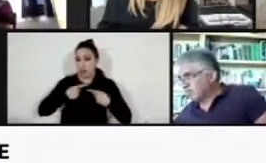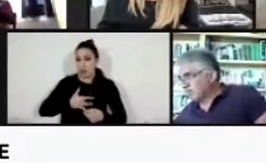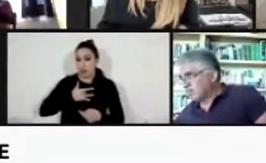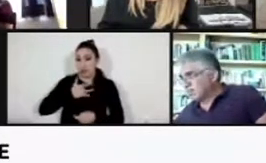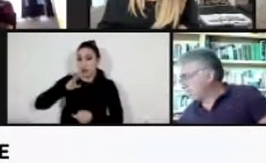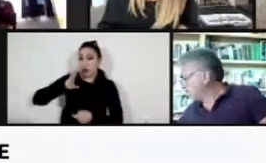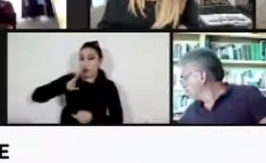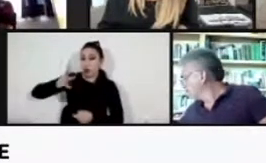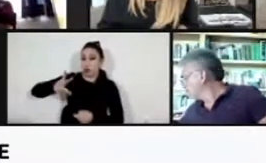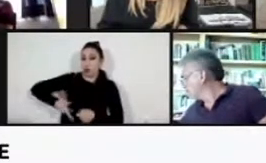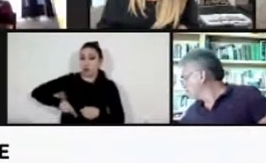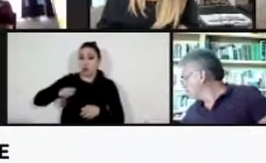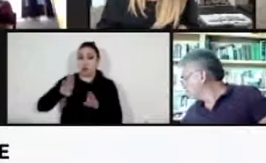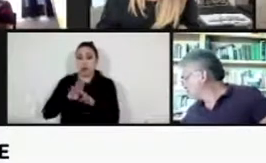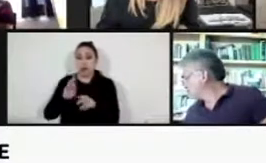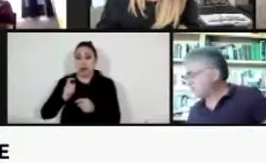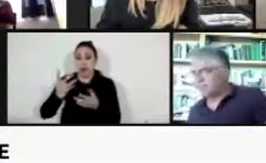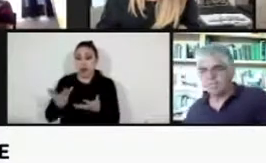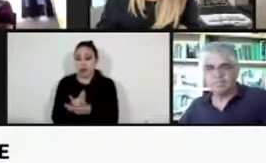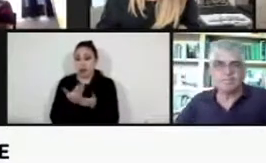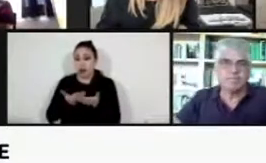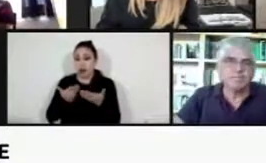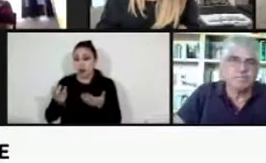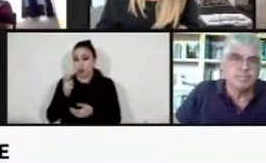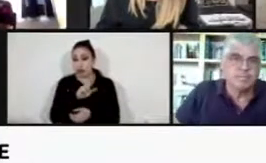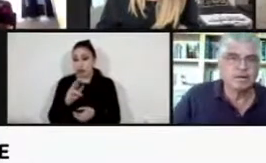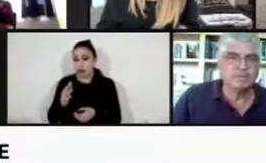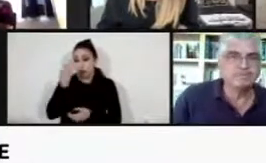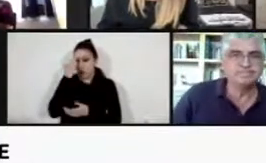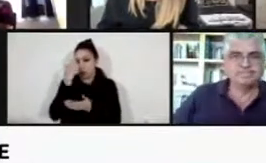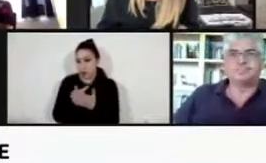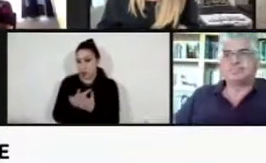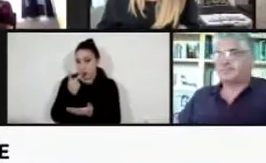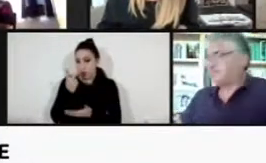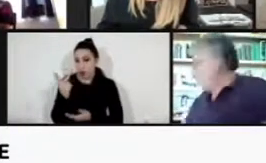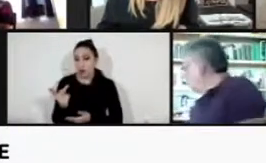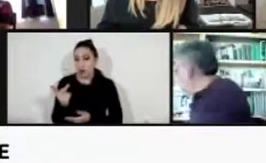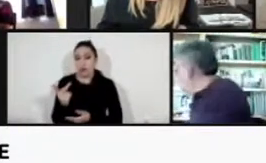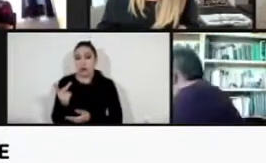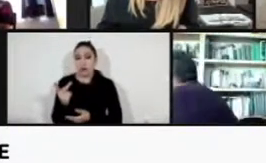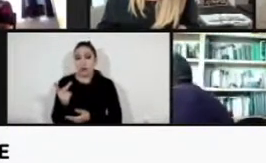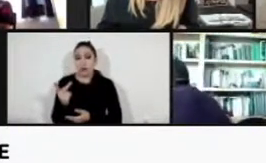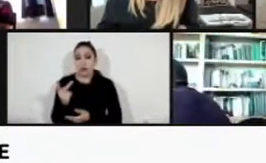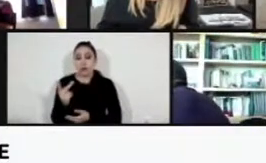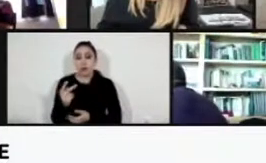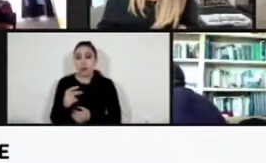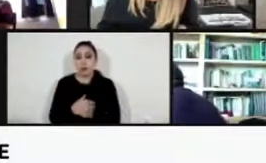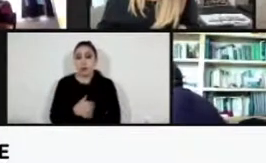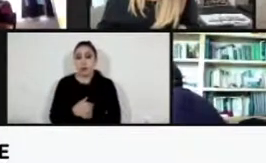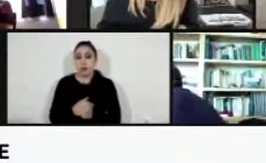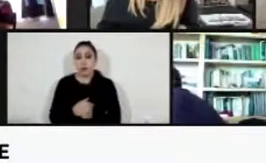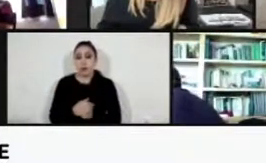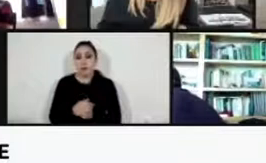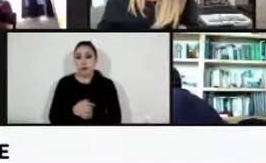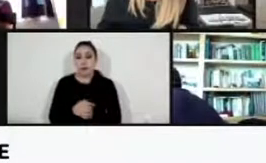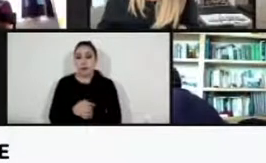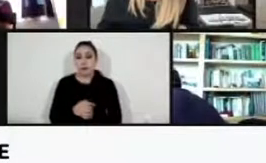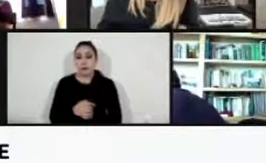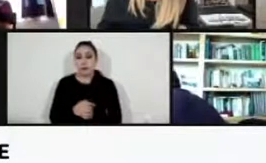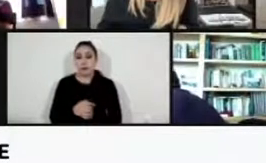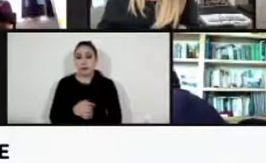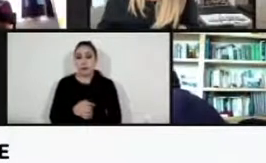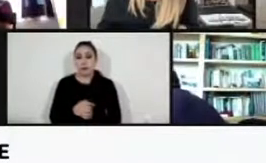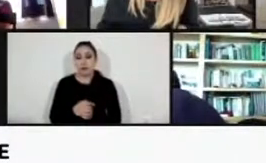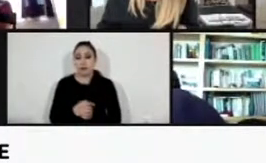sus sueños, con sus ideales, con el pensamiento de enriquecer y aportar a la sociedad con uno de los elementos más